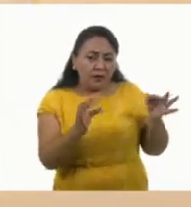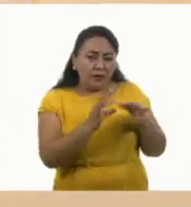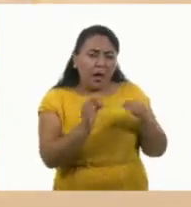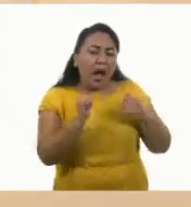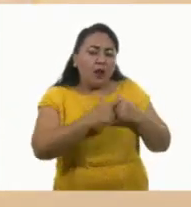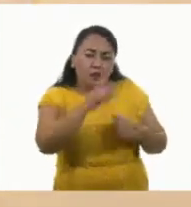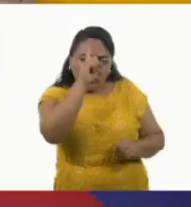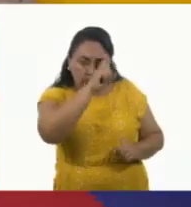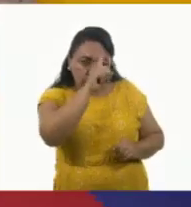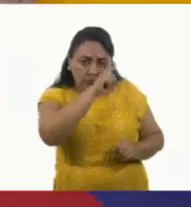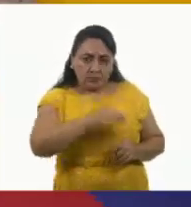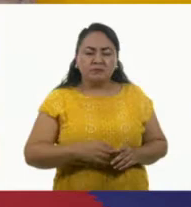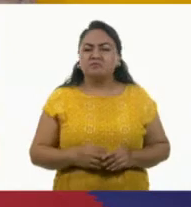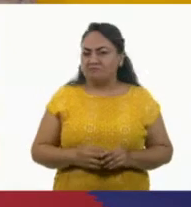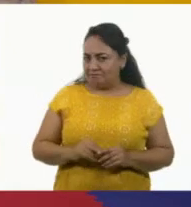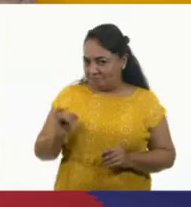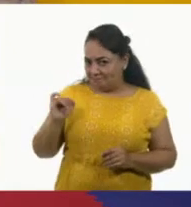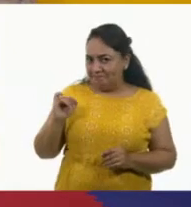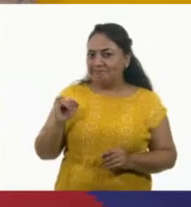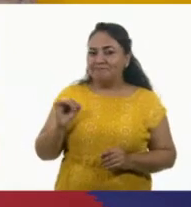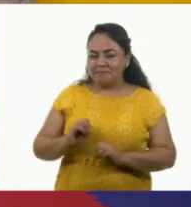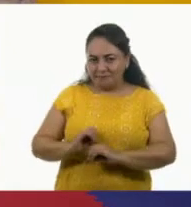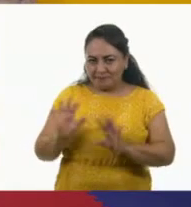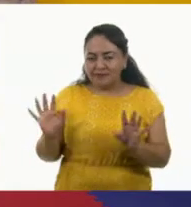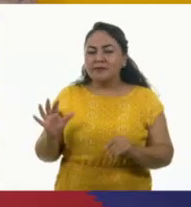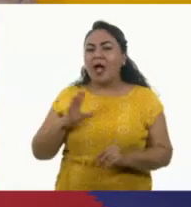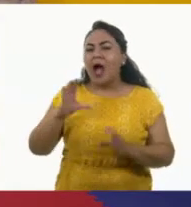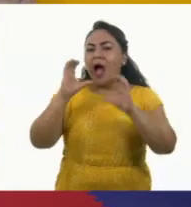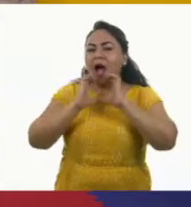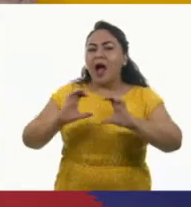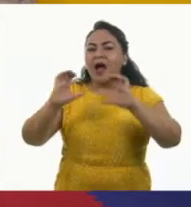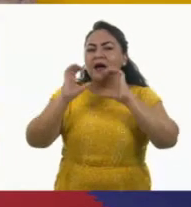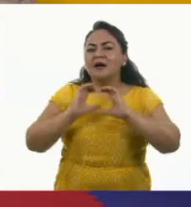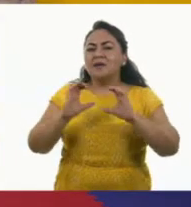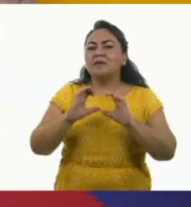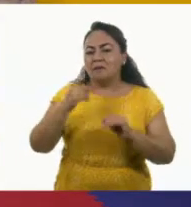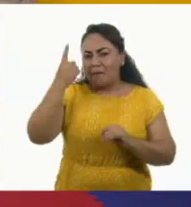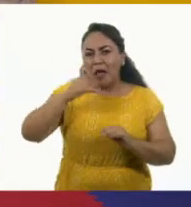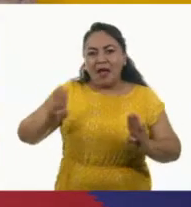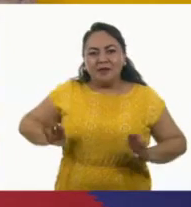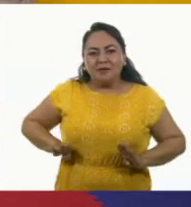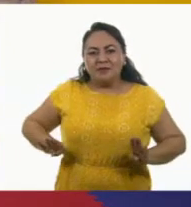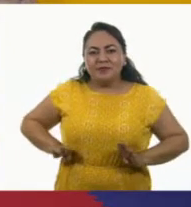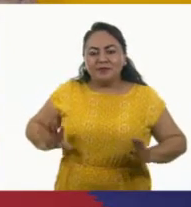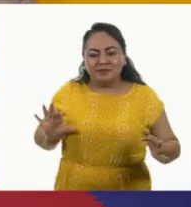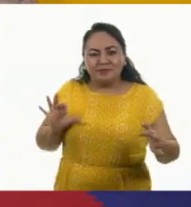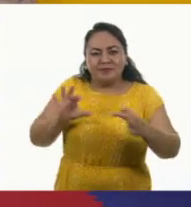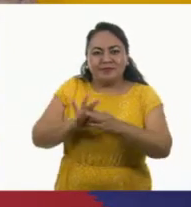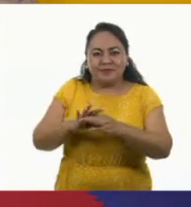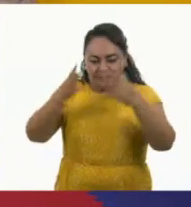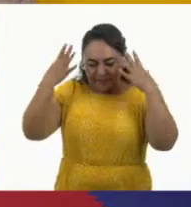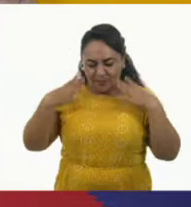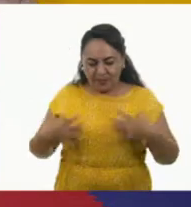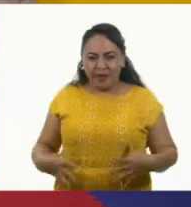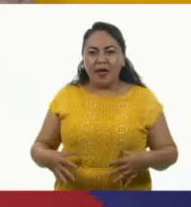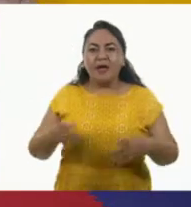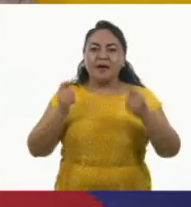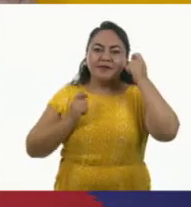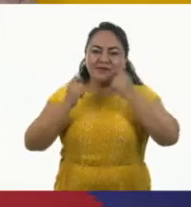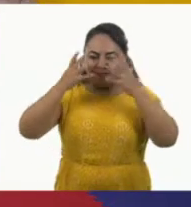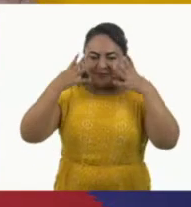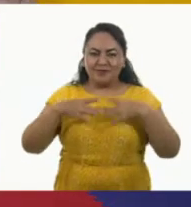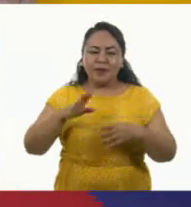algunas recomendaciones? Claro, hay muchas canciones pequeñas hechas a la medida del vínculo corporal y del lenguaje de los